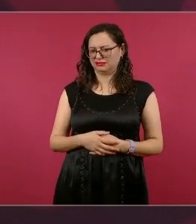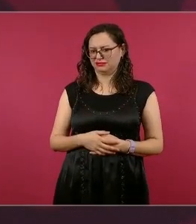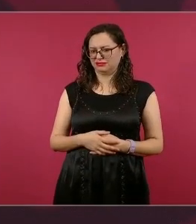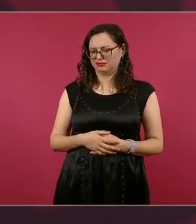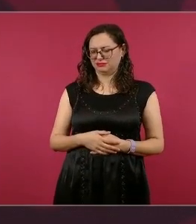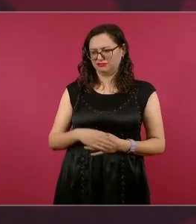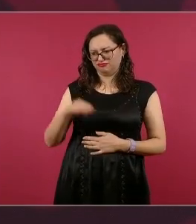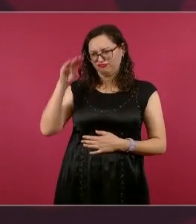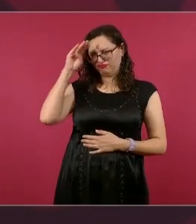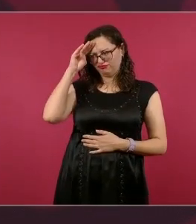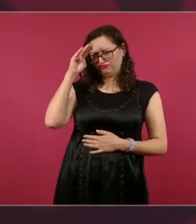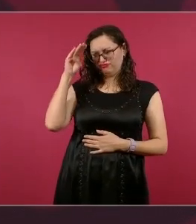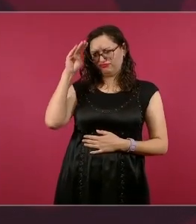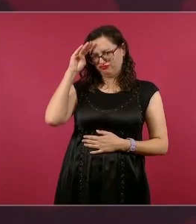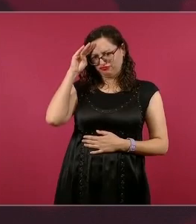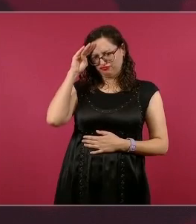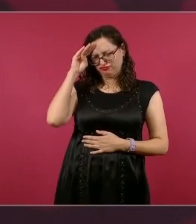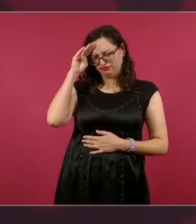a